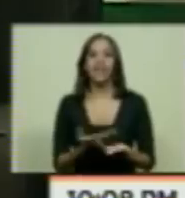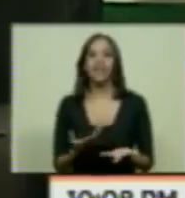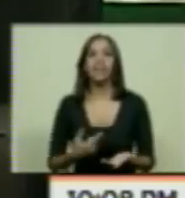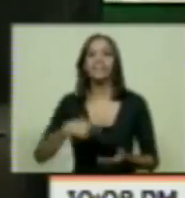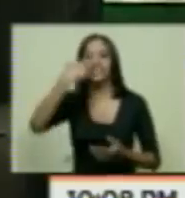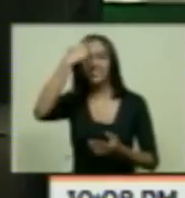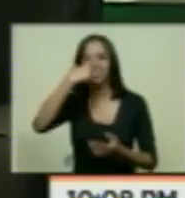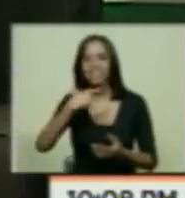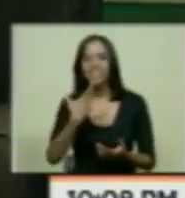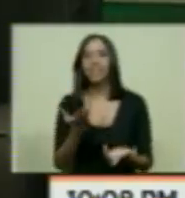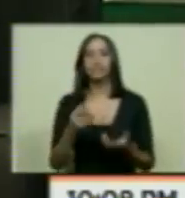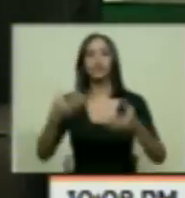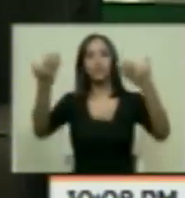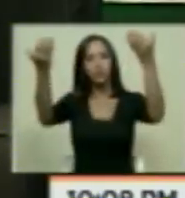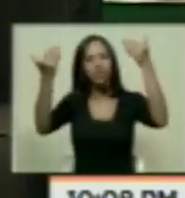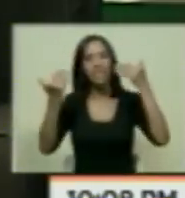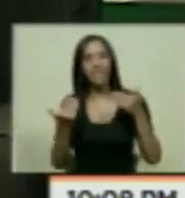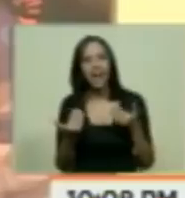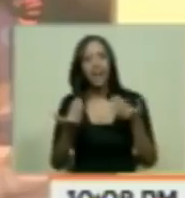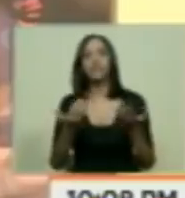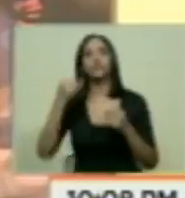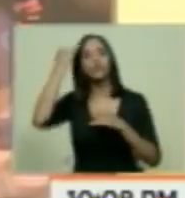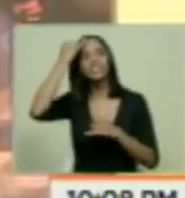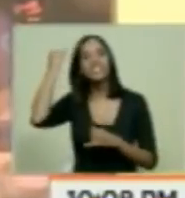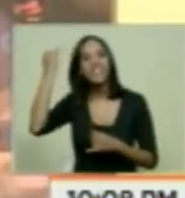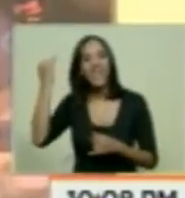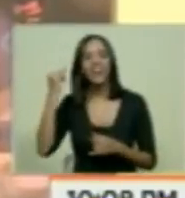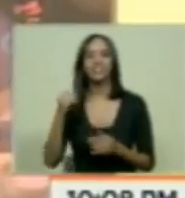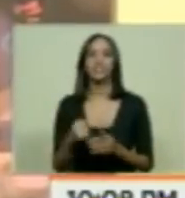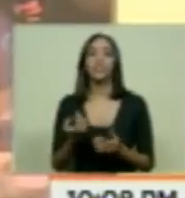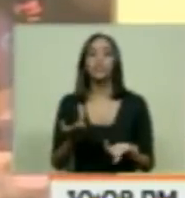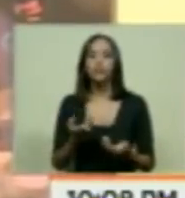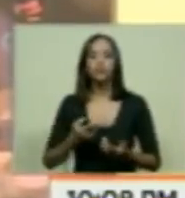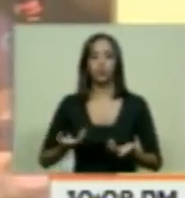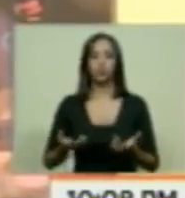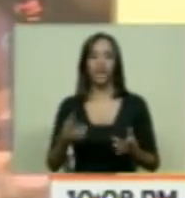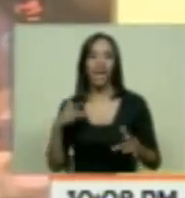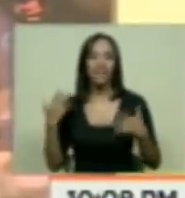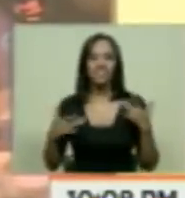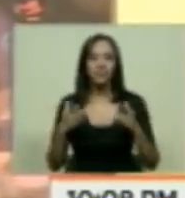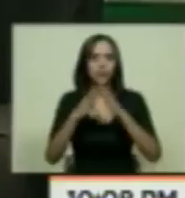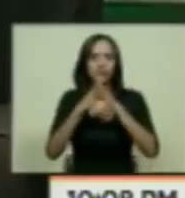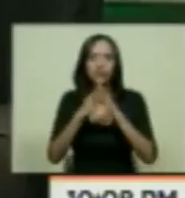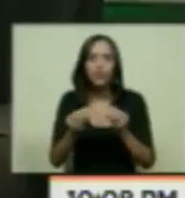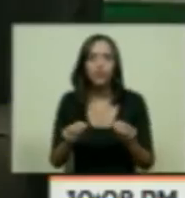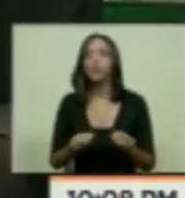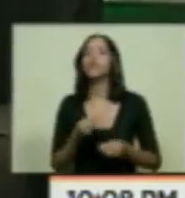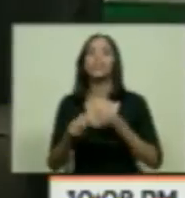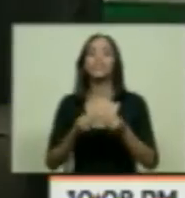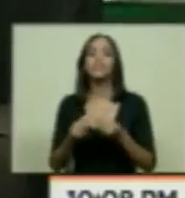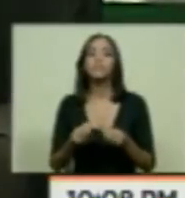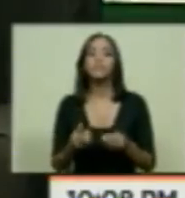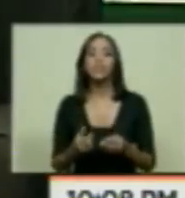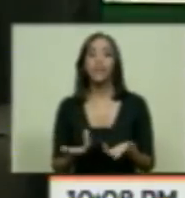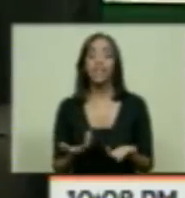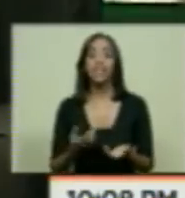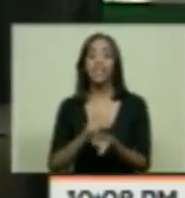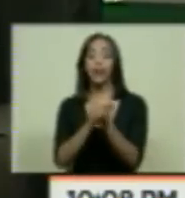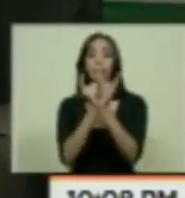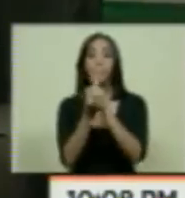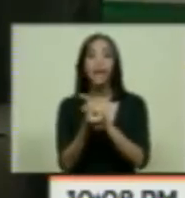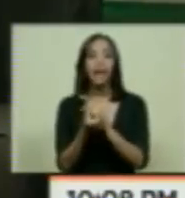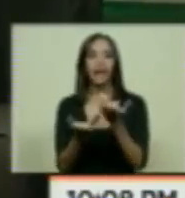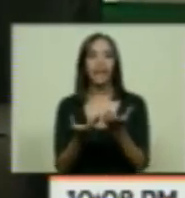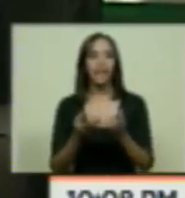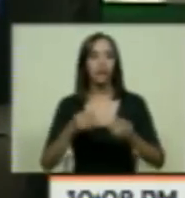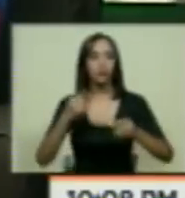legado, sus ideas, sus acciones, ¿verdad? De tratar de convertirnos, bueno, en un efecto generador de